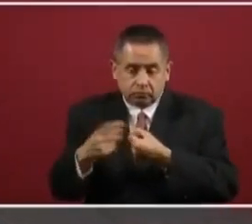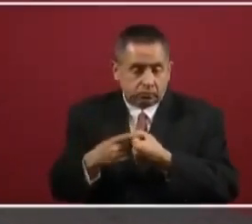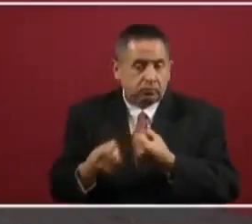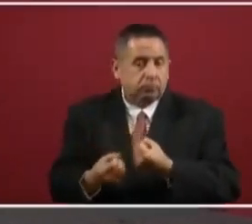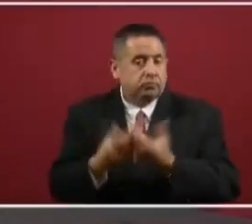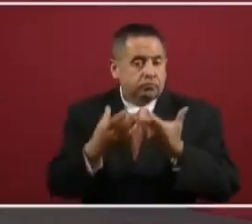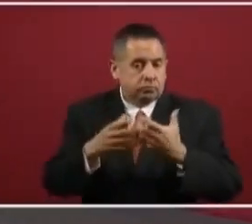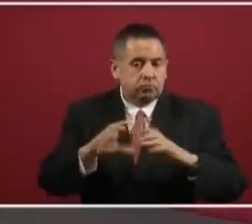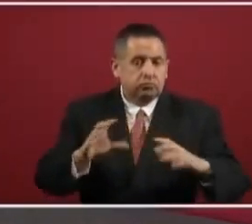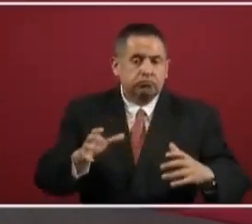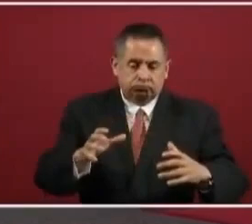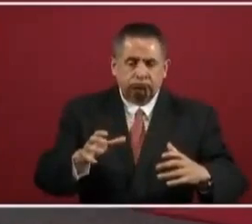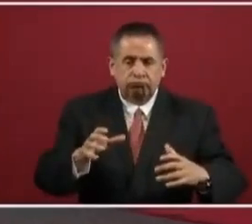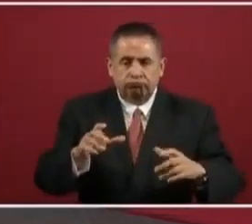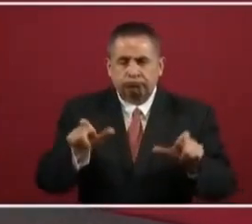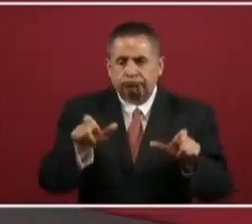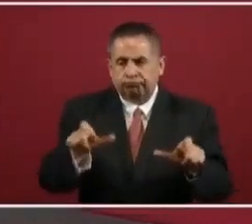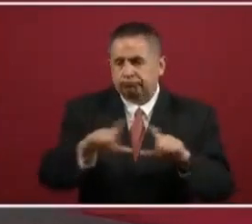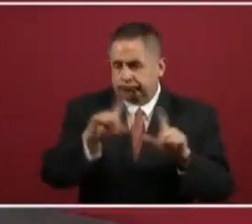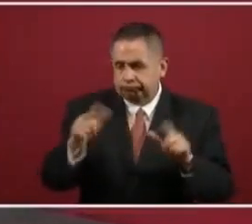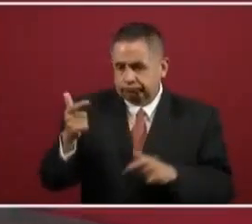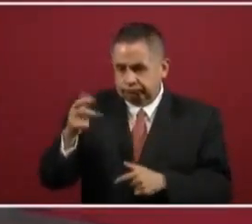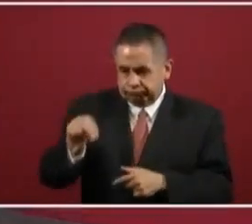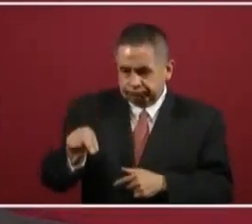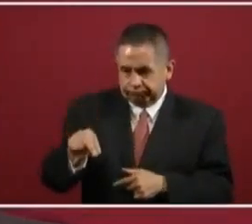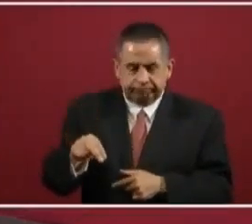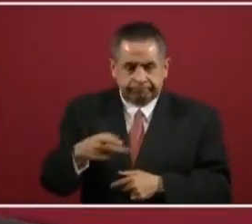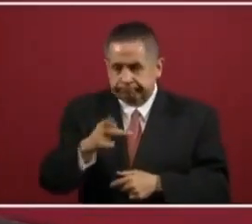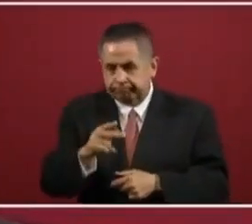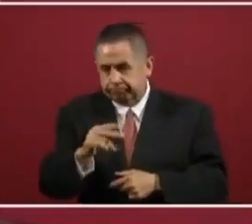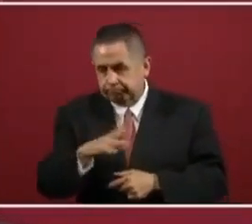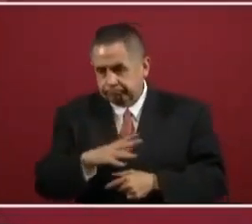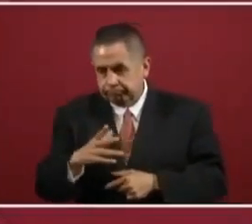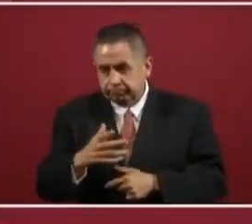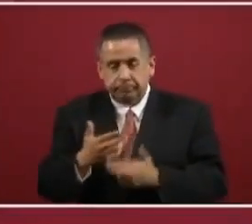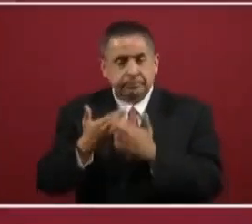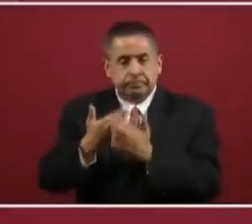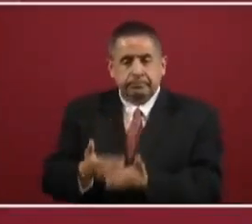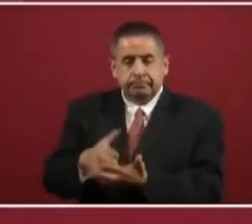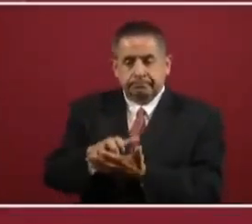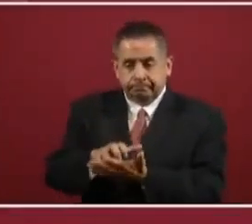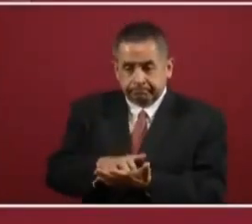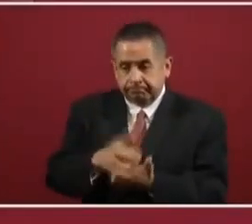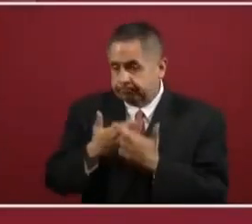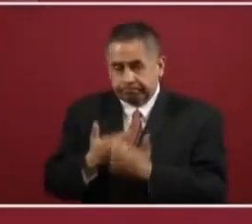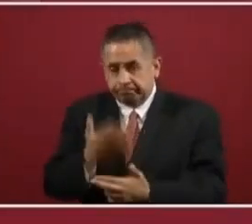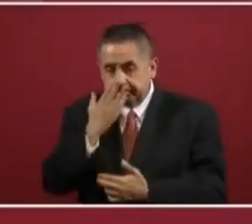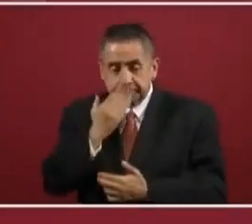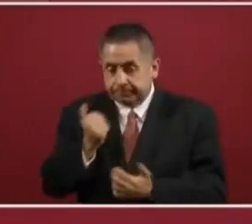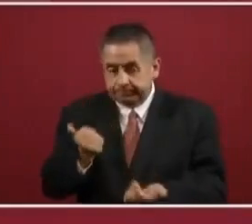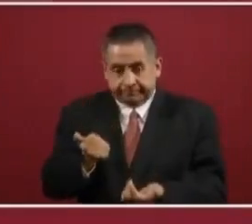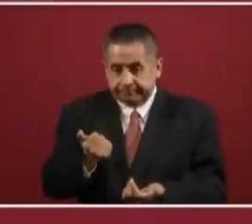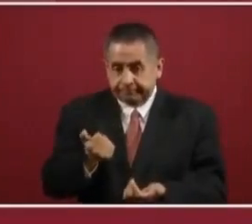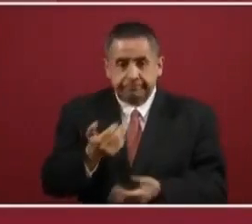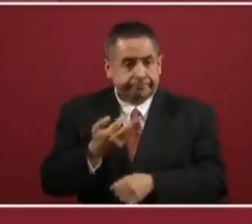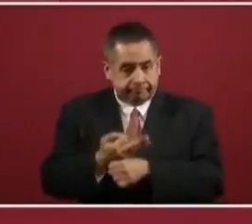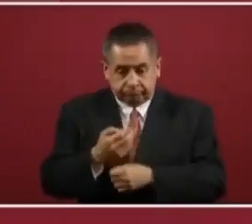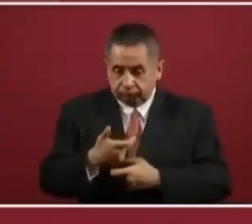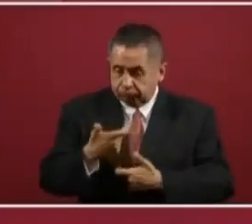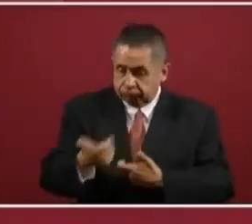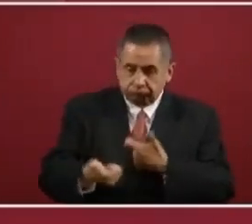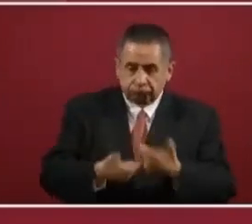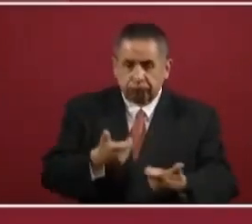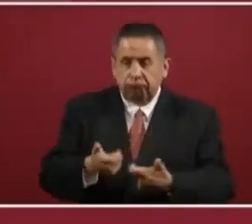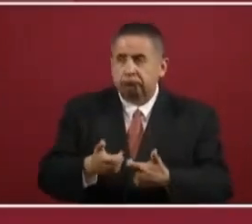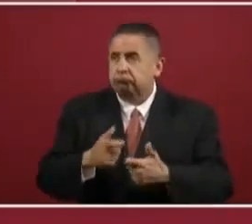están ingresando pero no hay este ahorros además van a